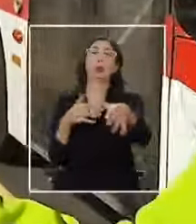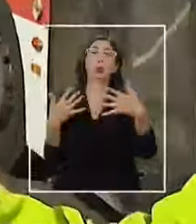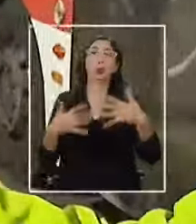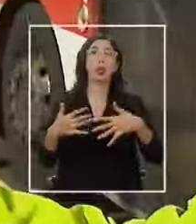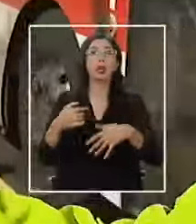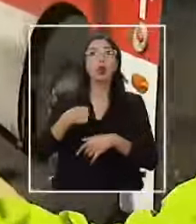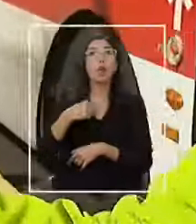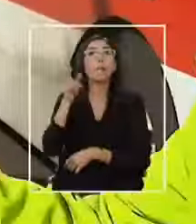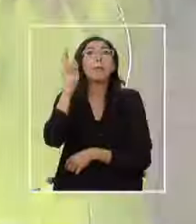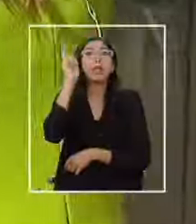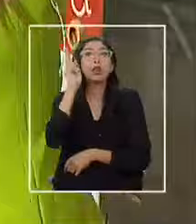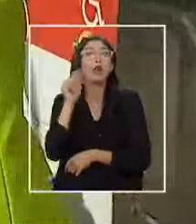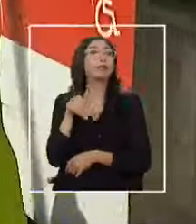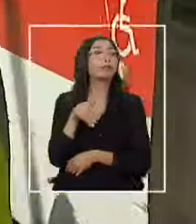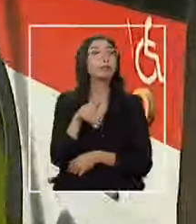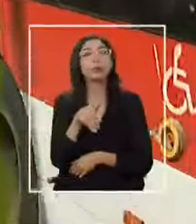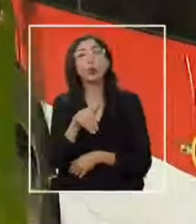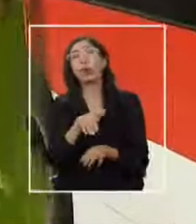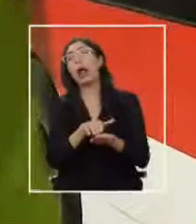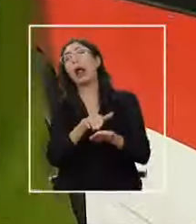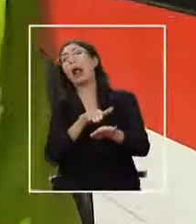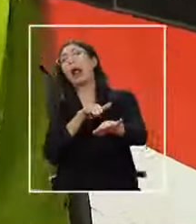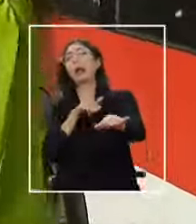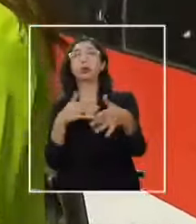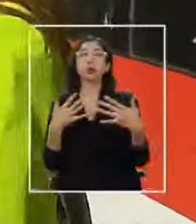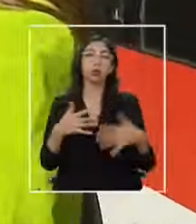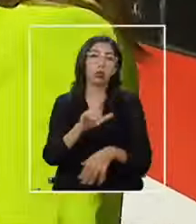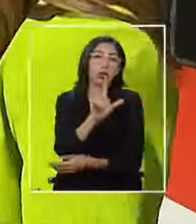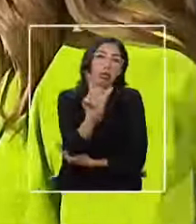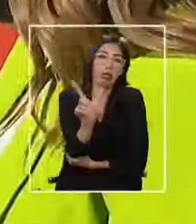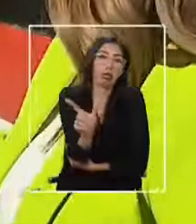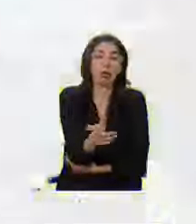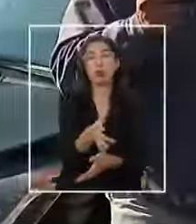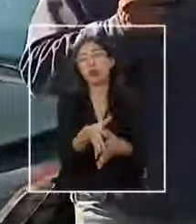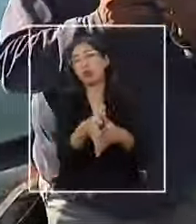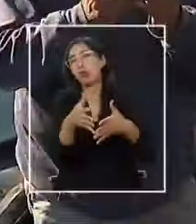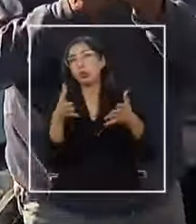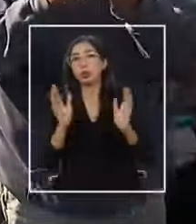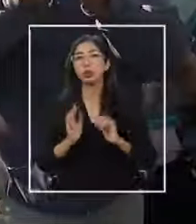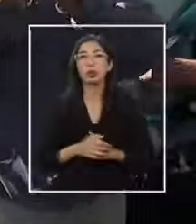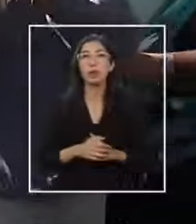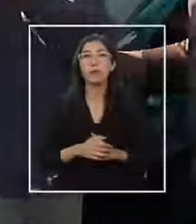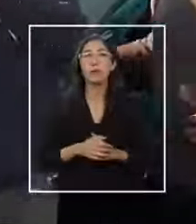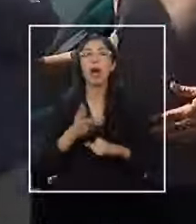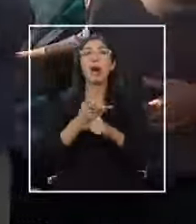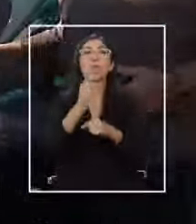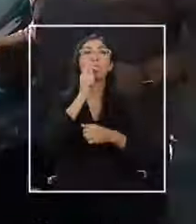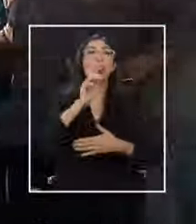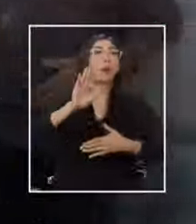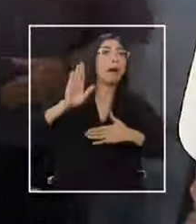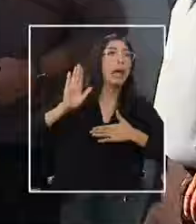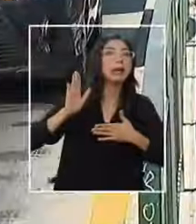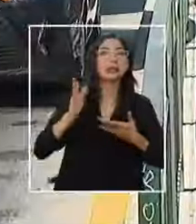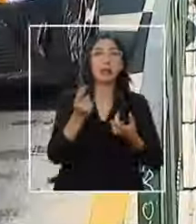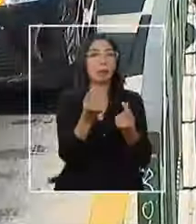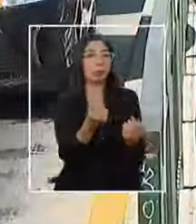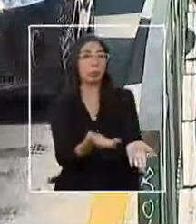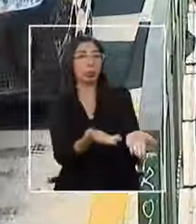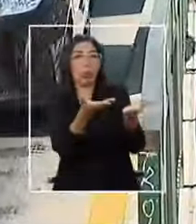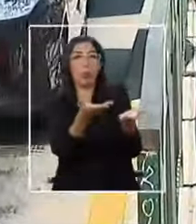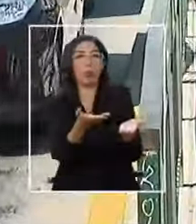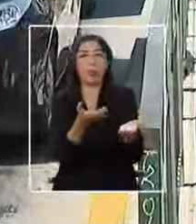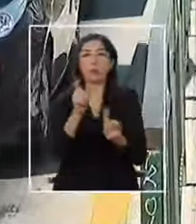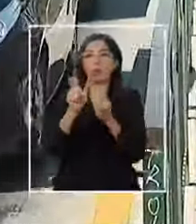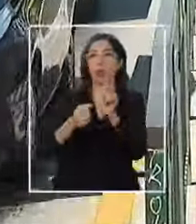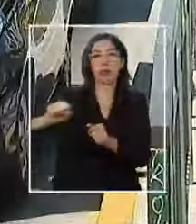viene en micro y mucho taco. Ah, sí, demasiado. Bastante taco. Promesas, evasión y alzas, los tres grandes puntos que llevaron